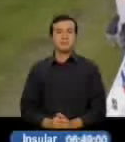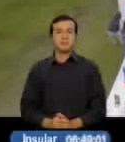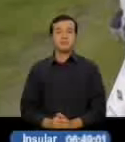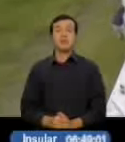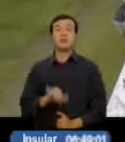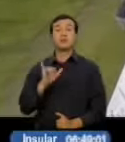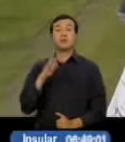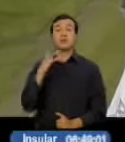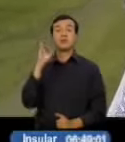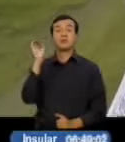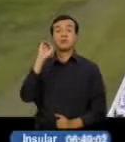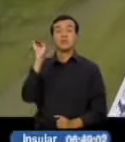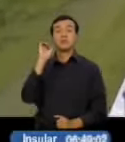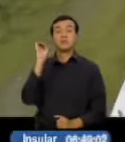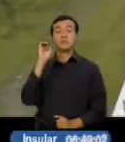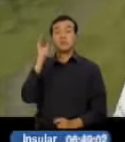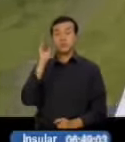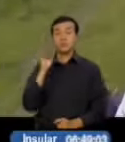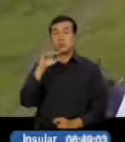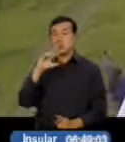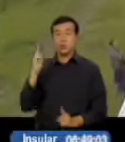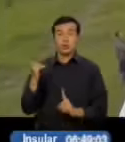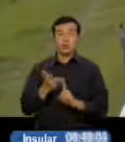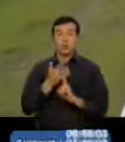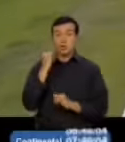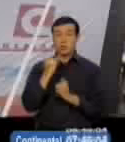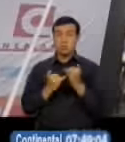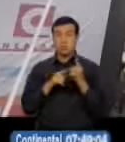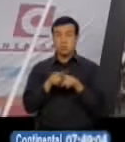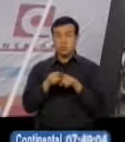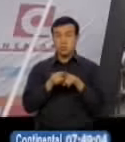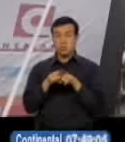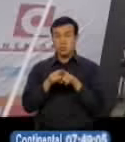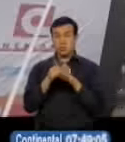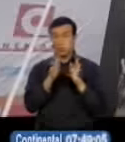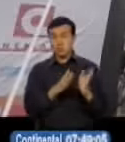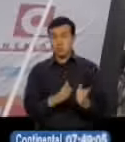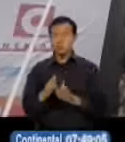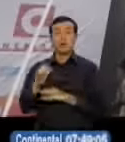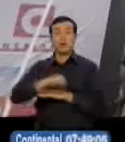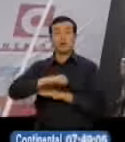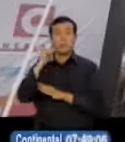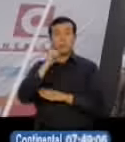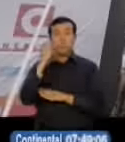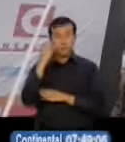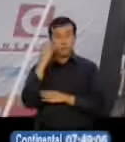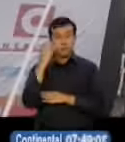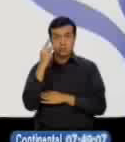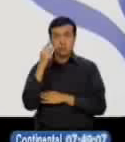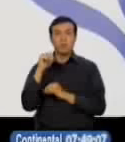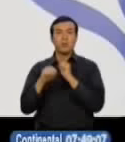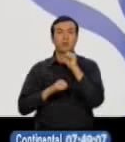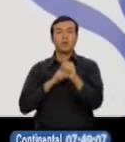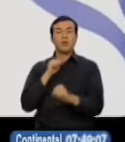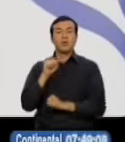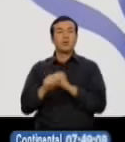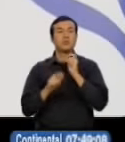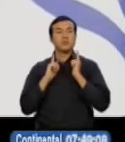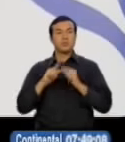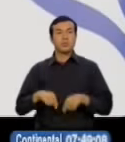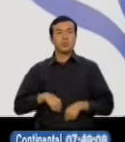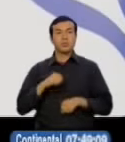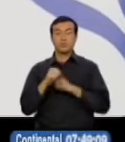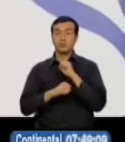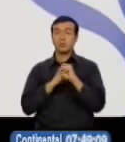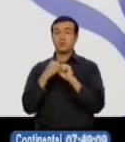El sábado 15 de octubre se disputará la tercera y última válida que definirá a los campeones del Reto Salud